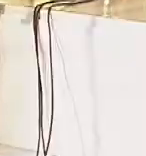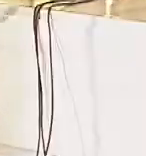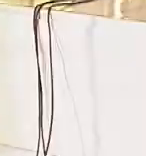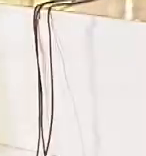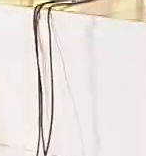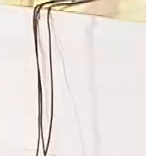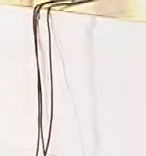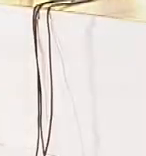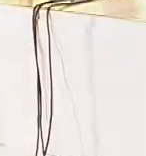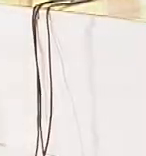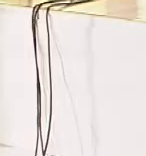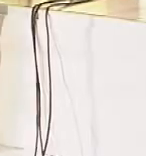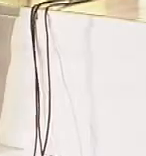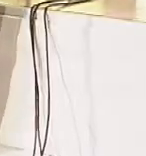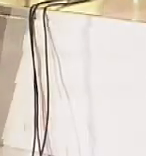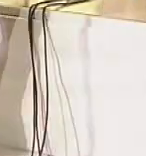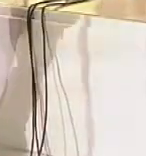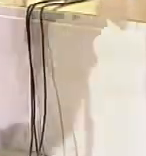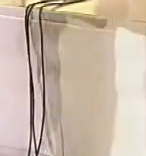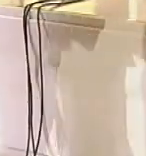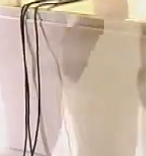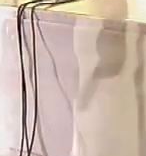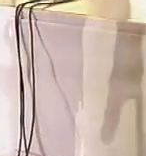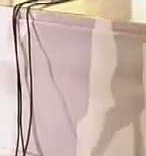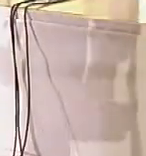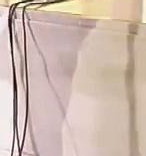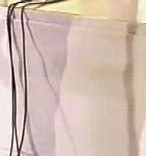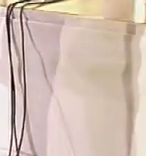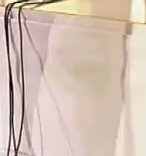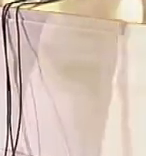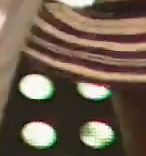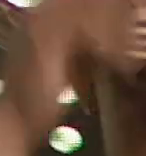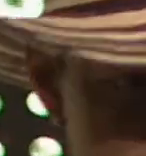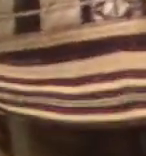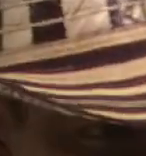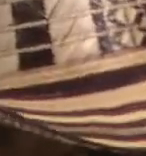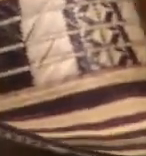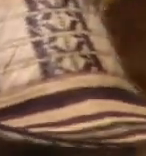Bolívar. Niño. Venga, venga, niño.